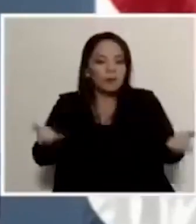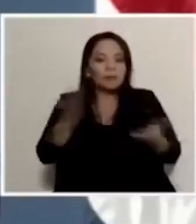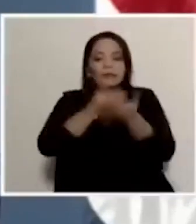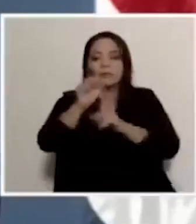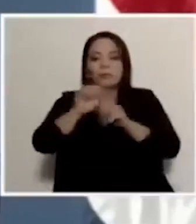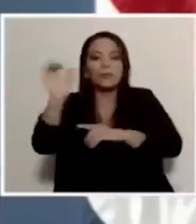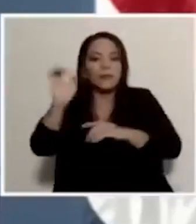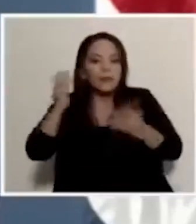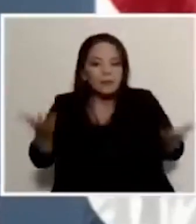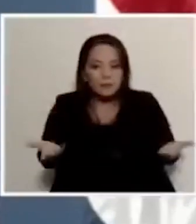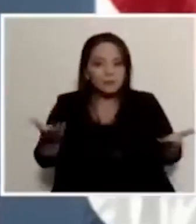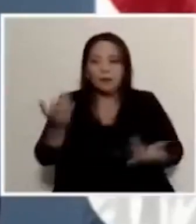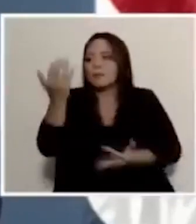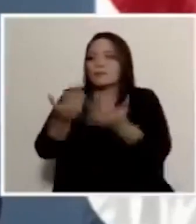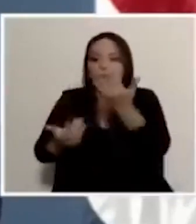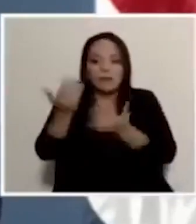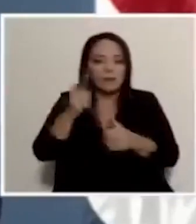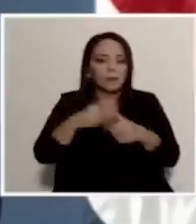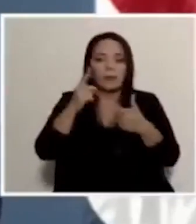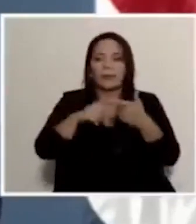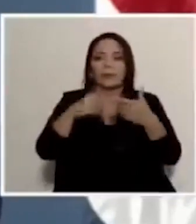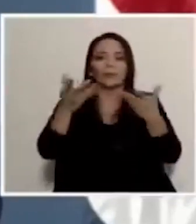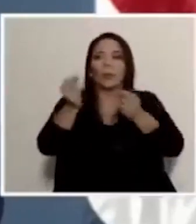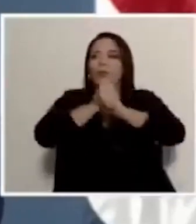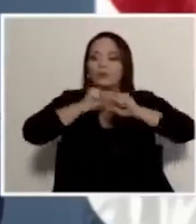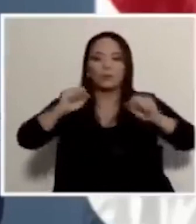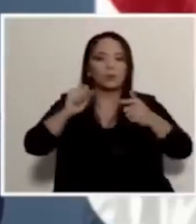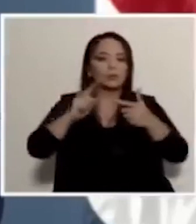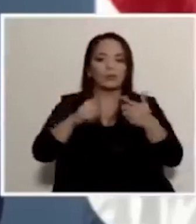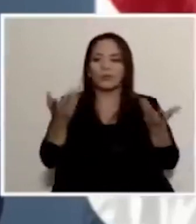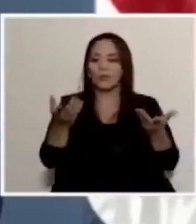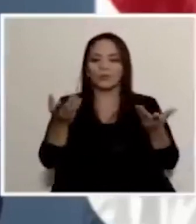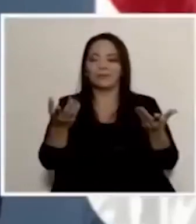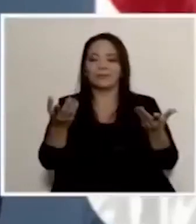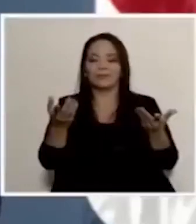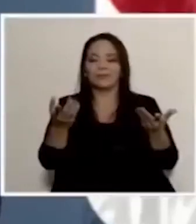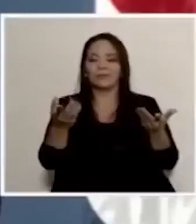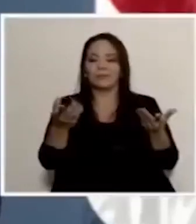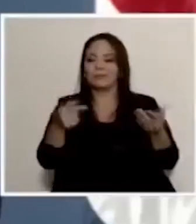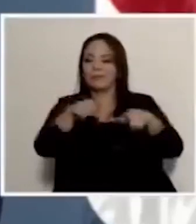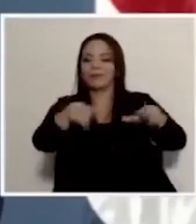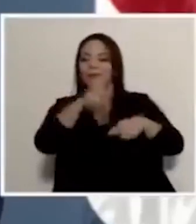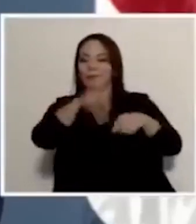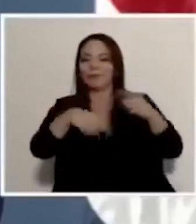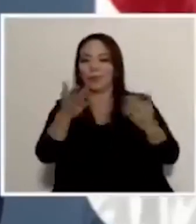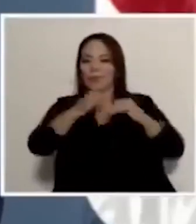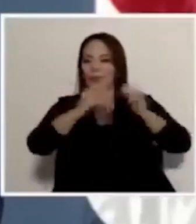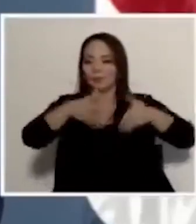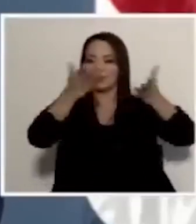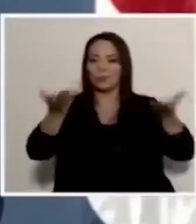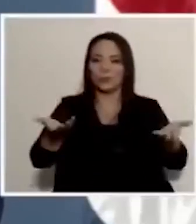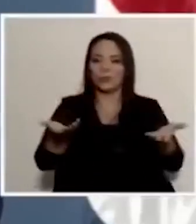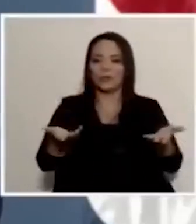de una emergencia generada por un incendio o explosión en cualquiera de estos establecimientos, así